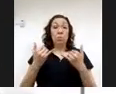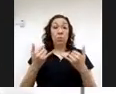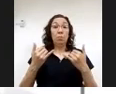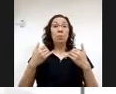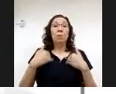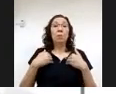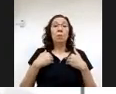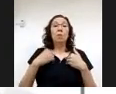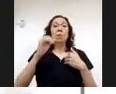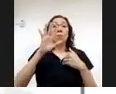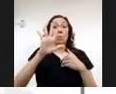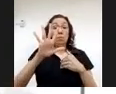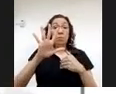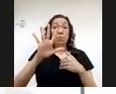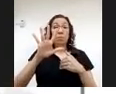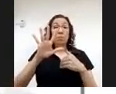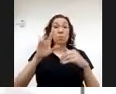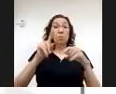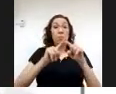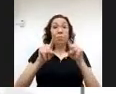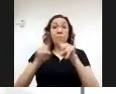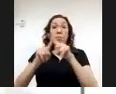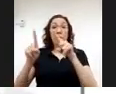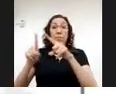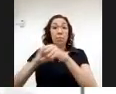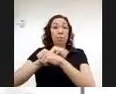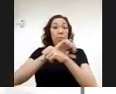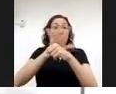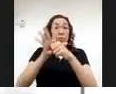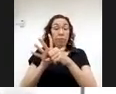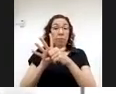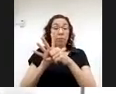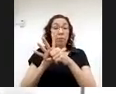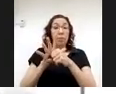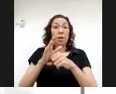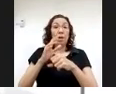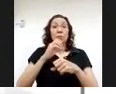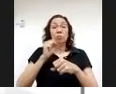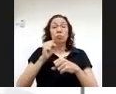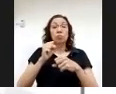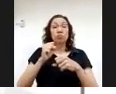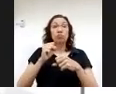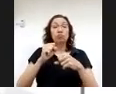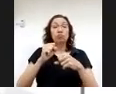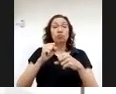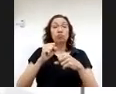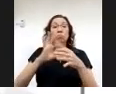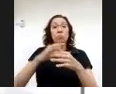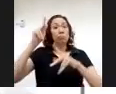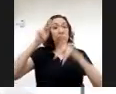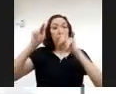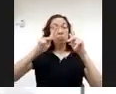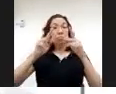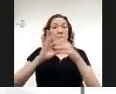5 variantes que se consideran variantes de preocupación del